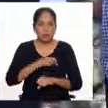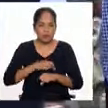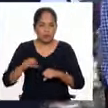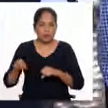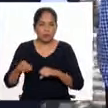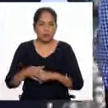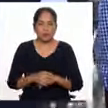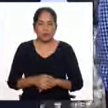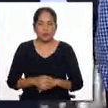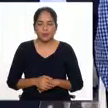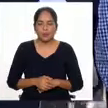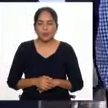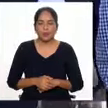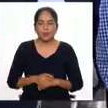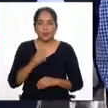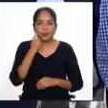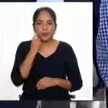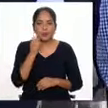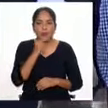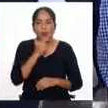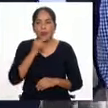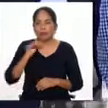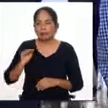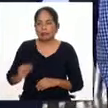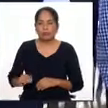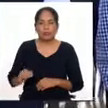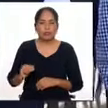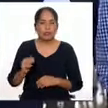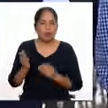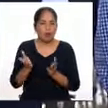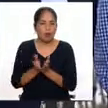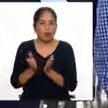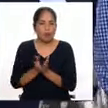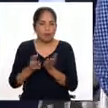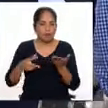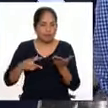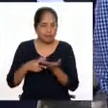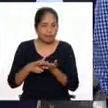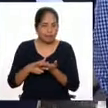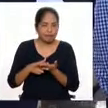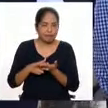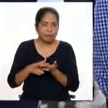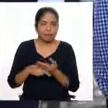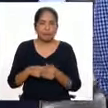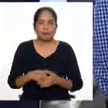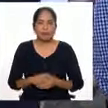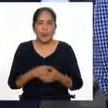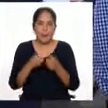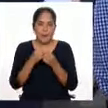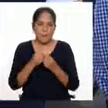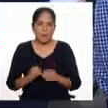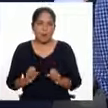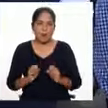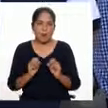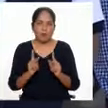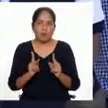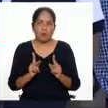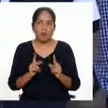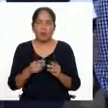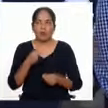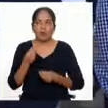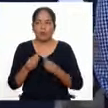Por un niño o una niña que no llega a terminar colegio o universidad, se pierde la oportunidad de